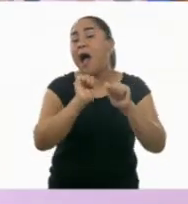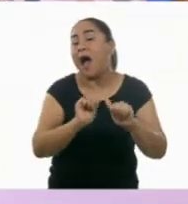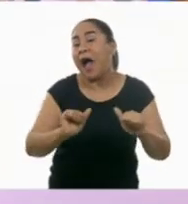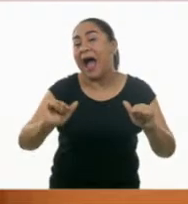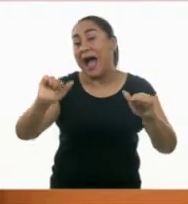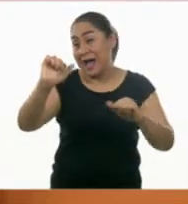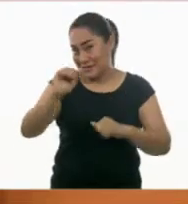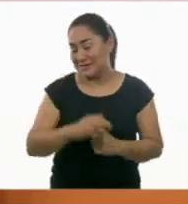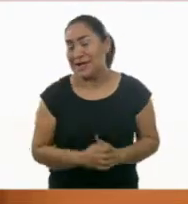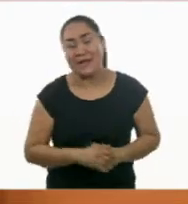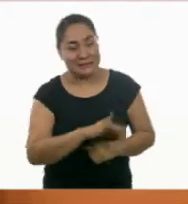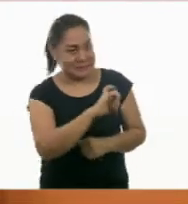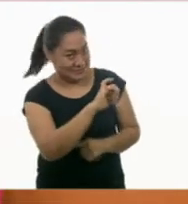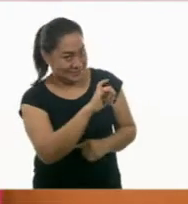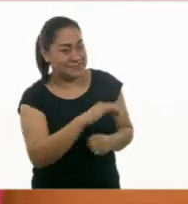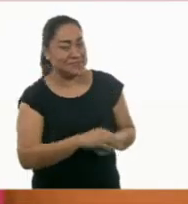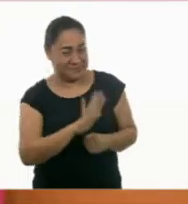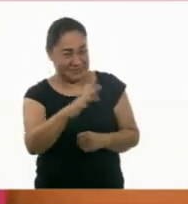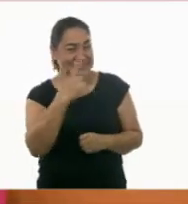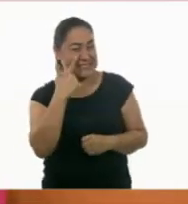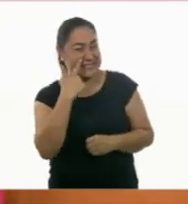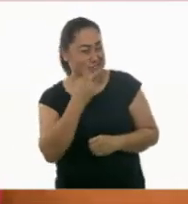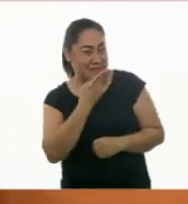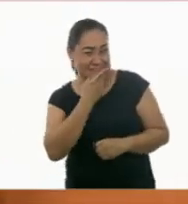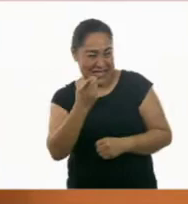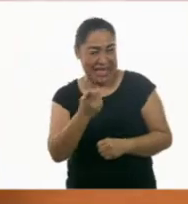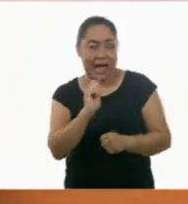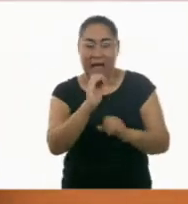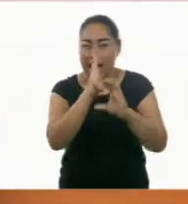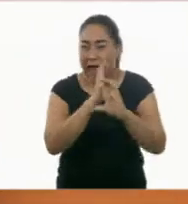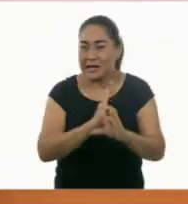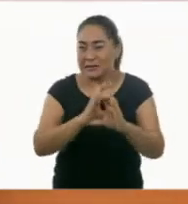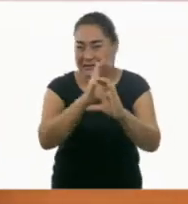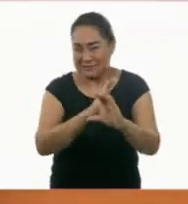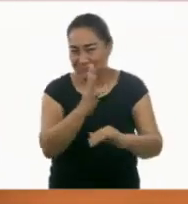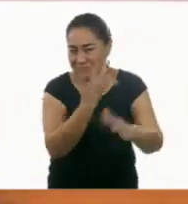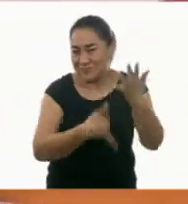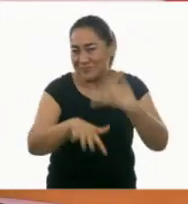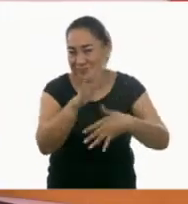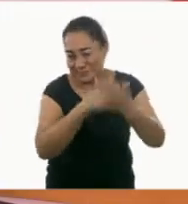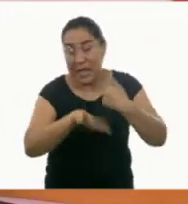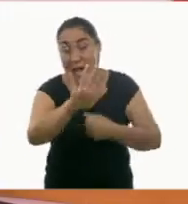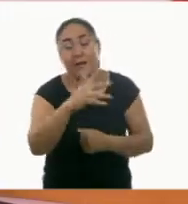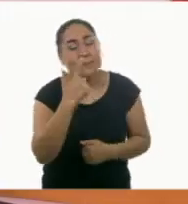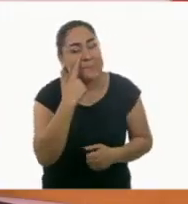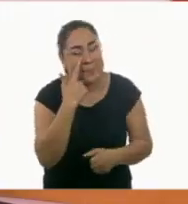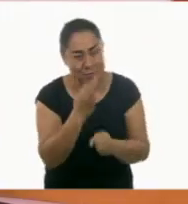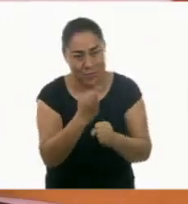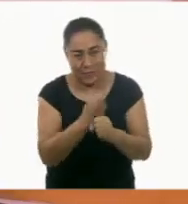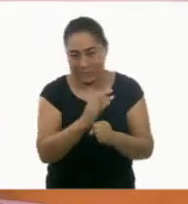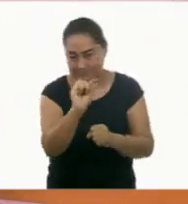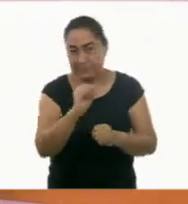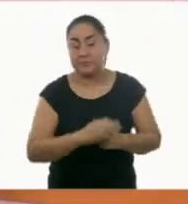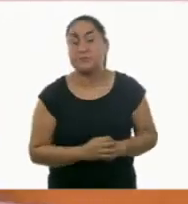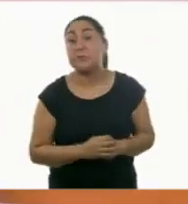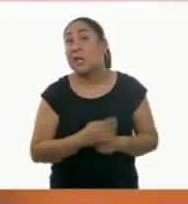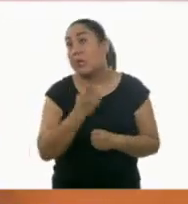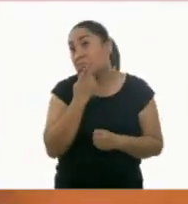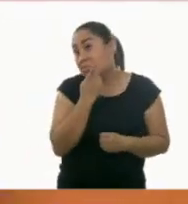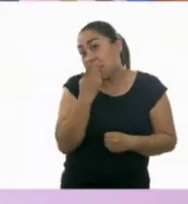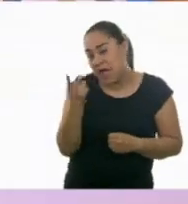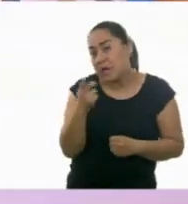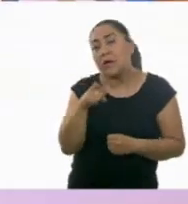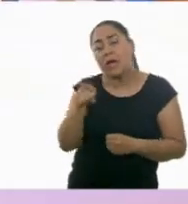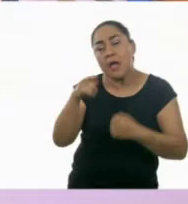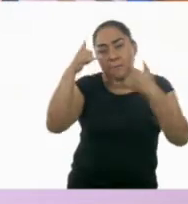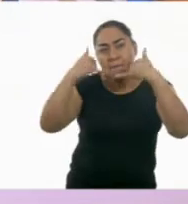hay algo bien importante en esta letra de esta canción. Fíjate bien, Alexa, de allá en casita. Decía que cantaba con